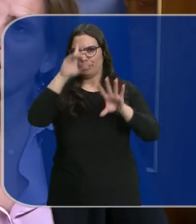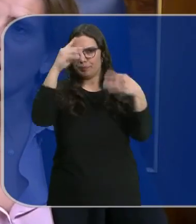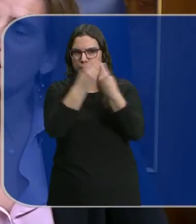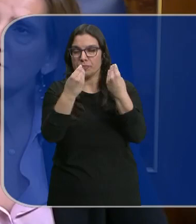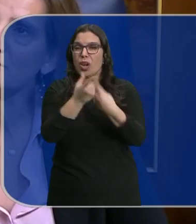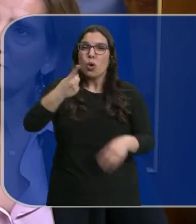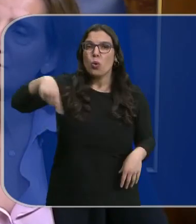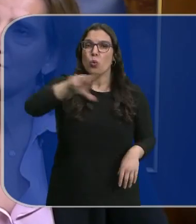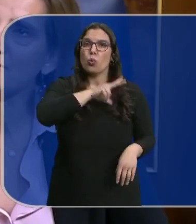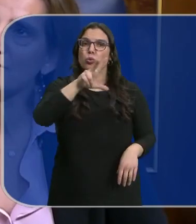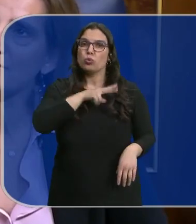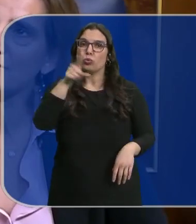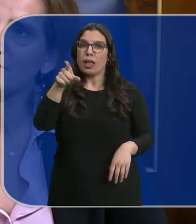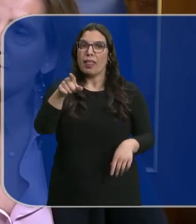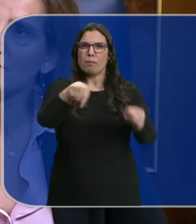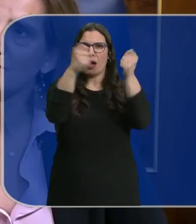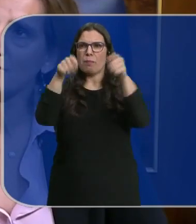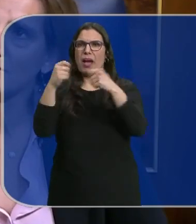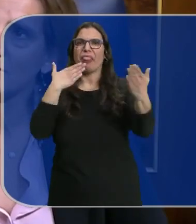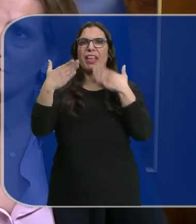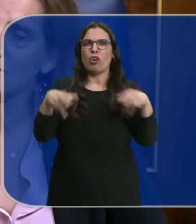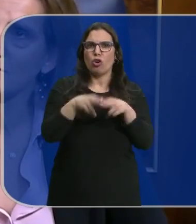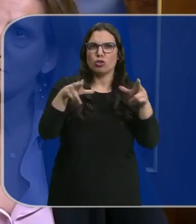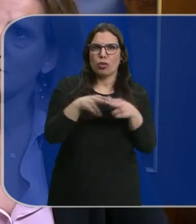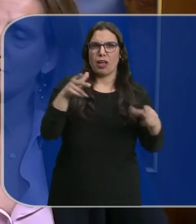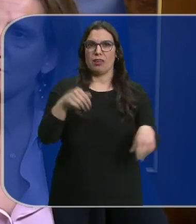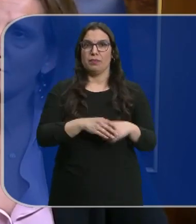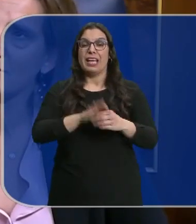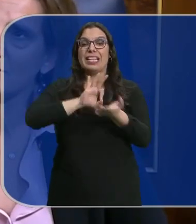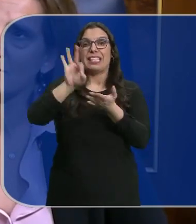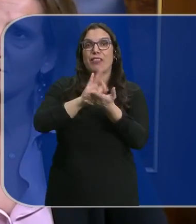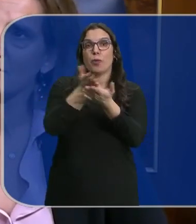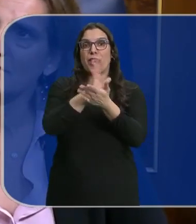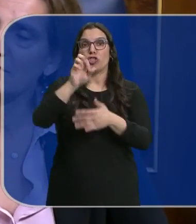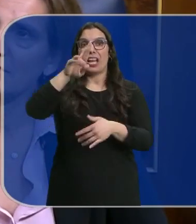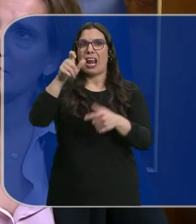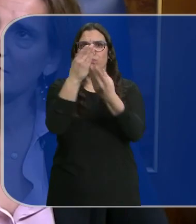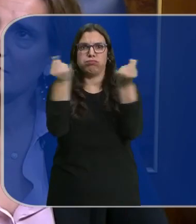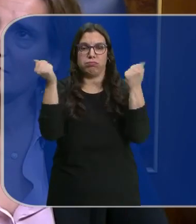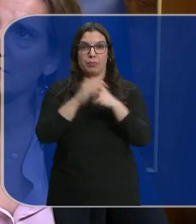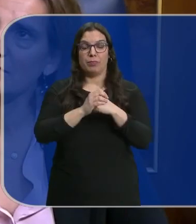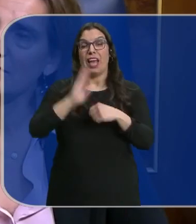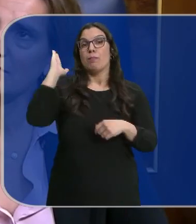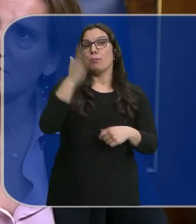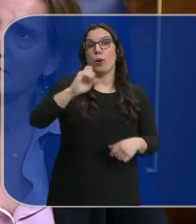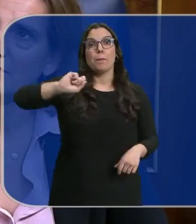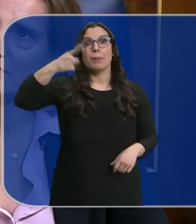Son ustedes los que desbaratan el diálogo social. Han suprimido el SERLA, porque las primeras víctimas son esas personas